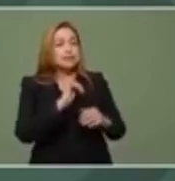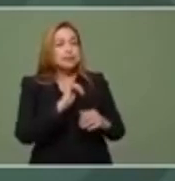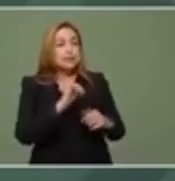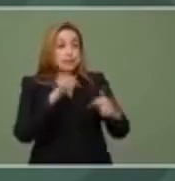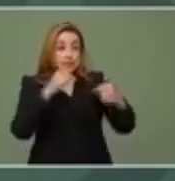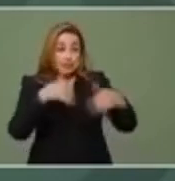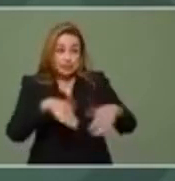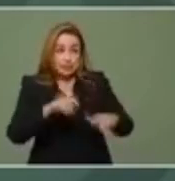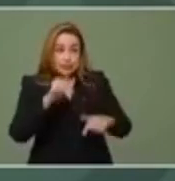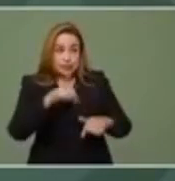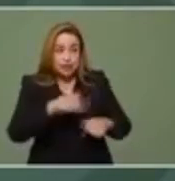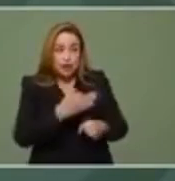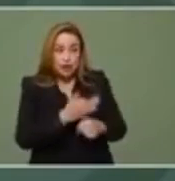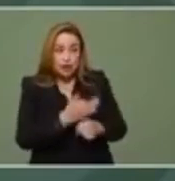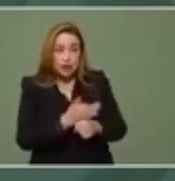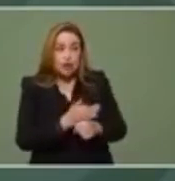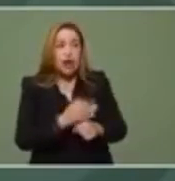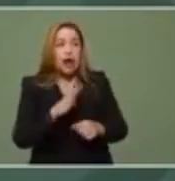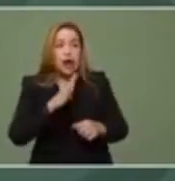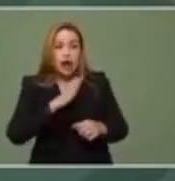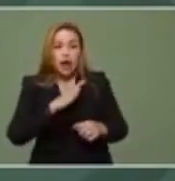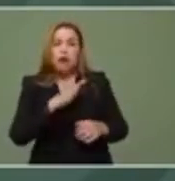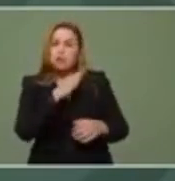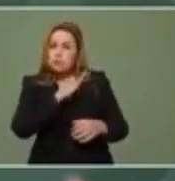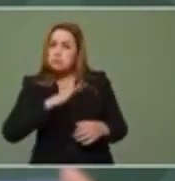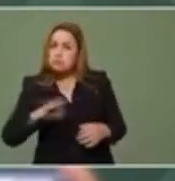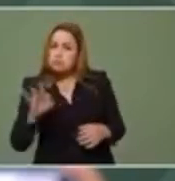condiciones favorables para